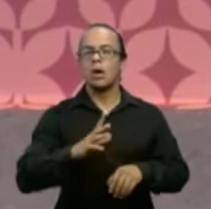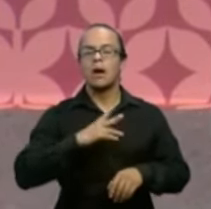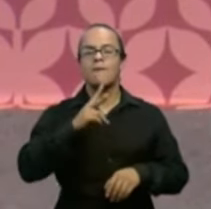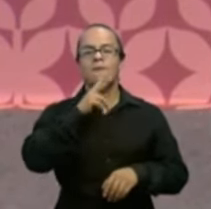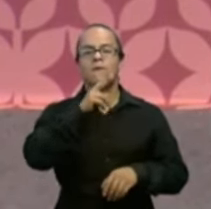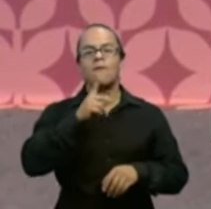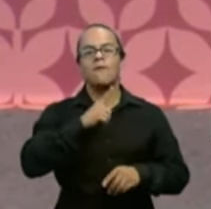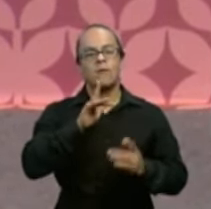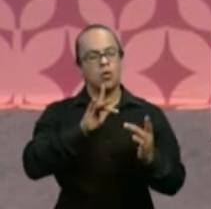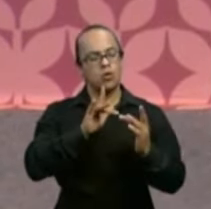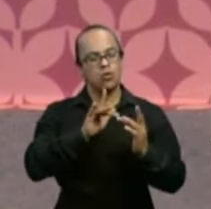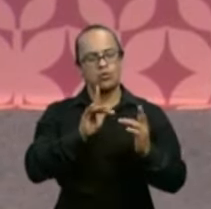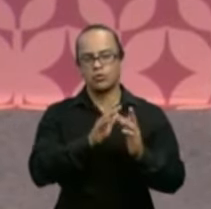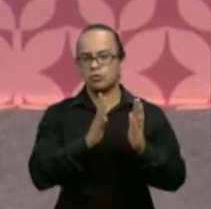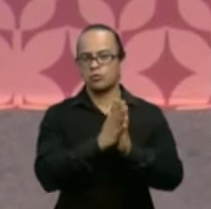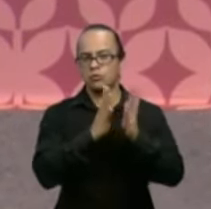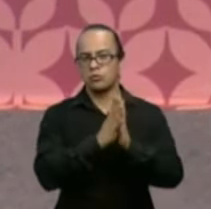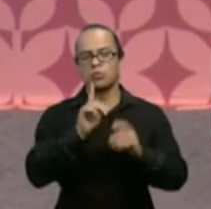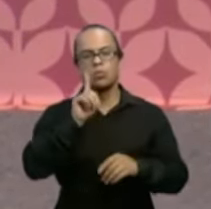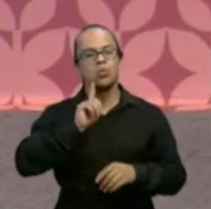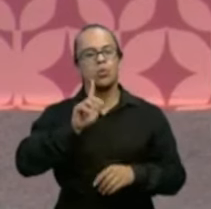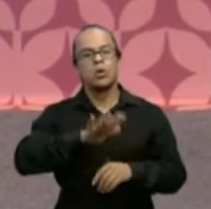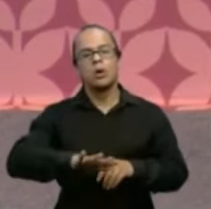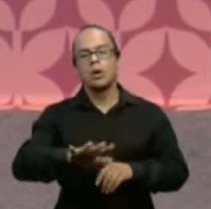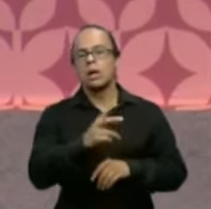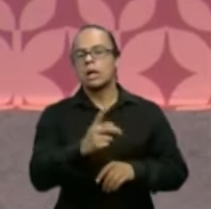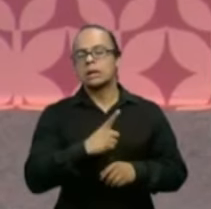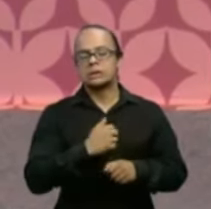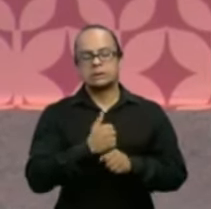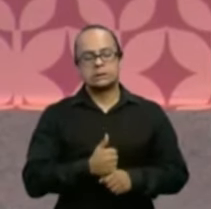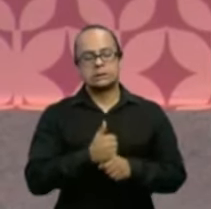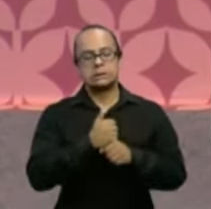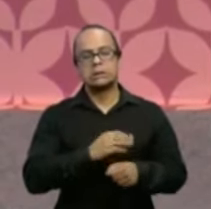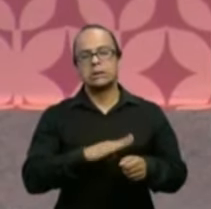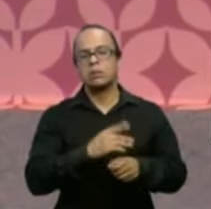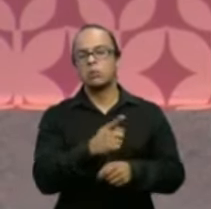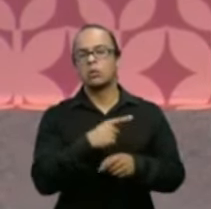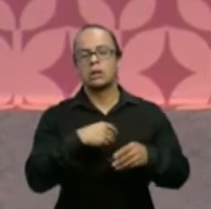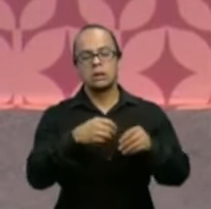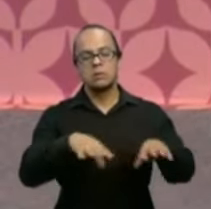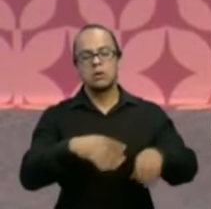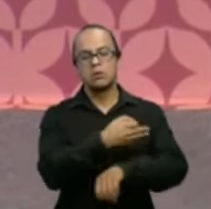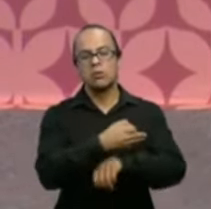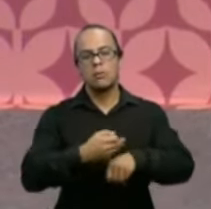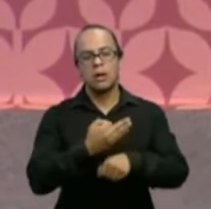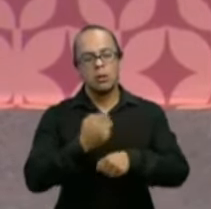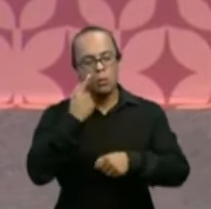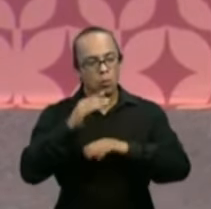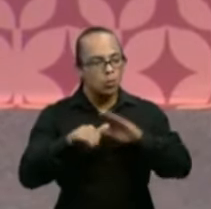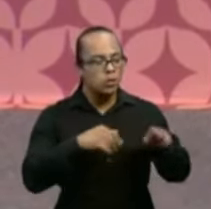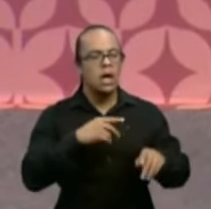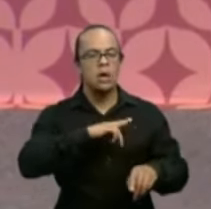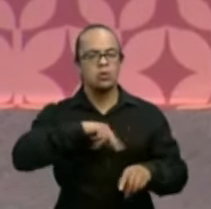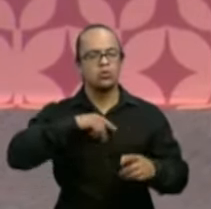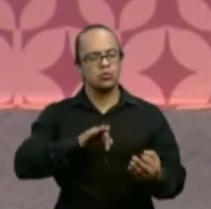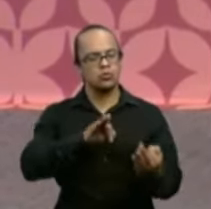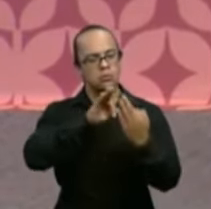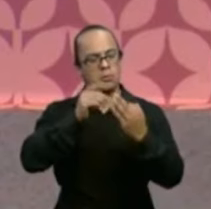y atención a esas mujeres que sufren su dolor y que estamos para recibirlas y